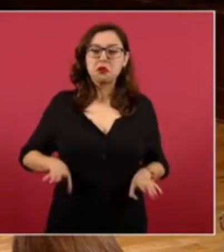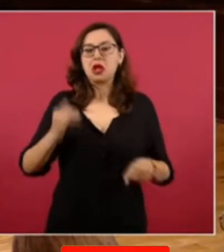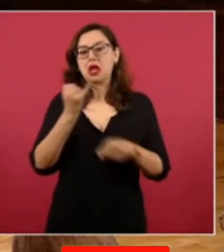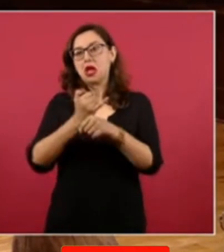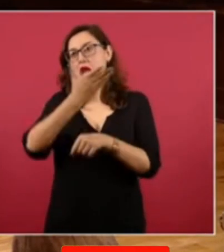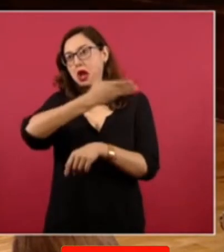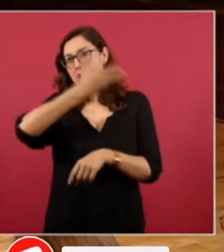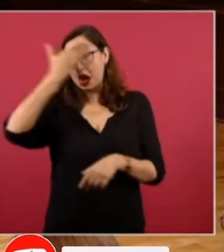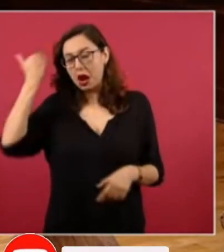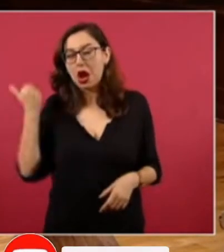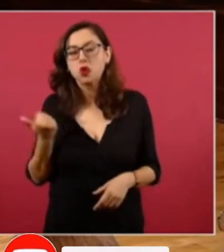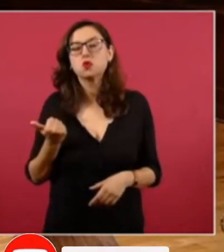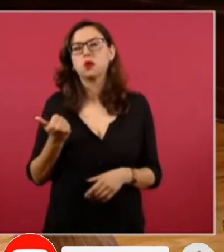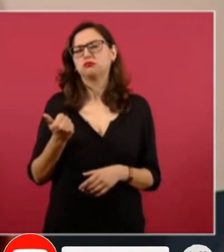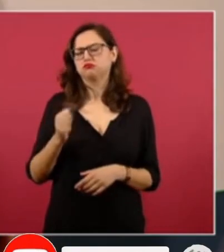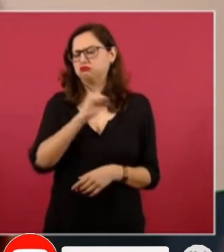y no de mala fe,